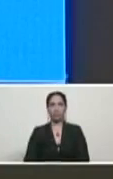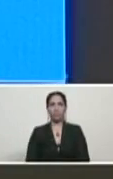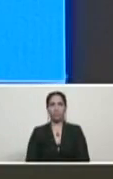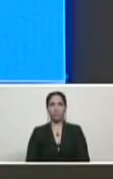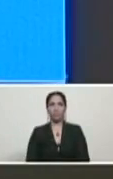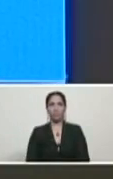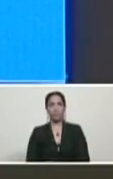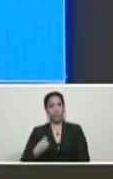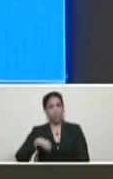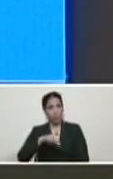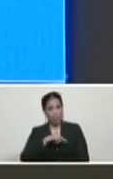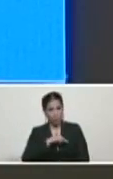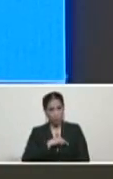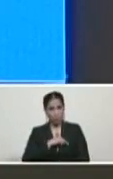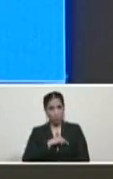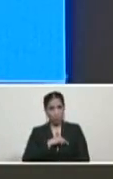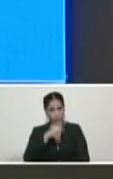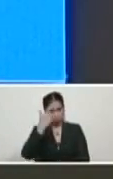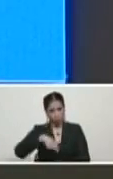Nosotros civiles,